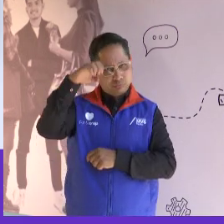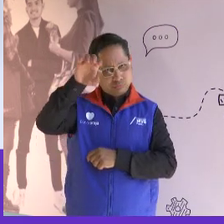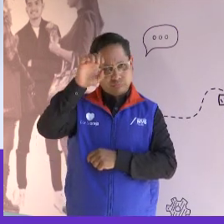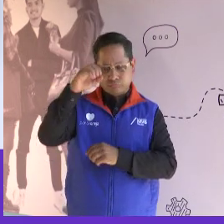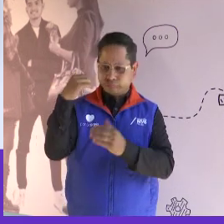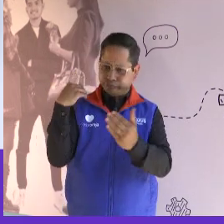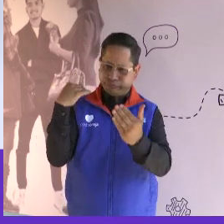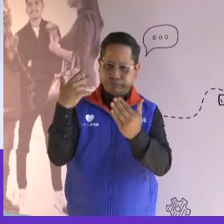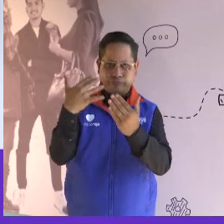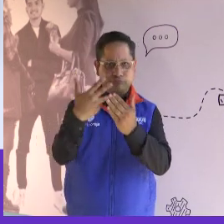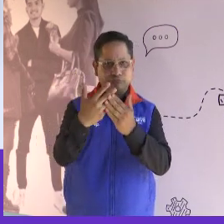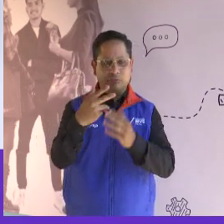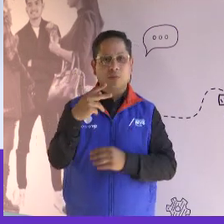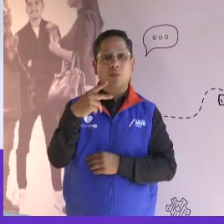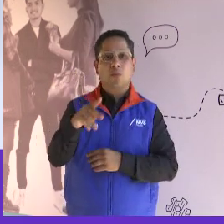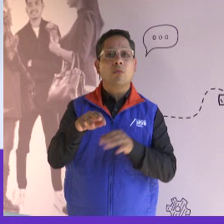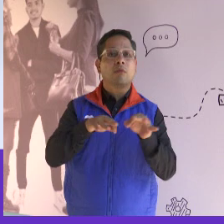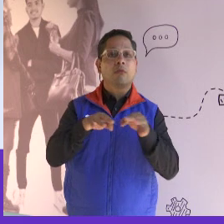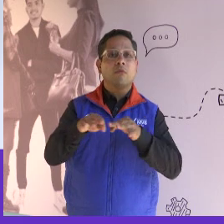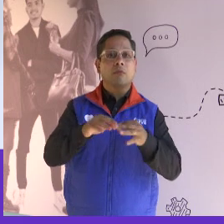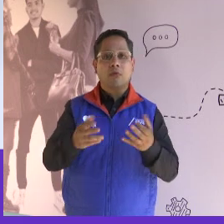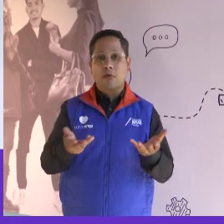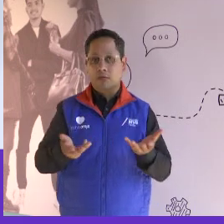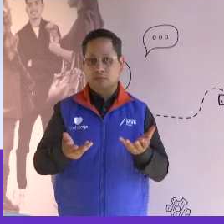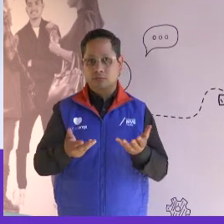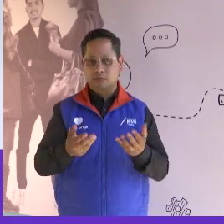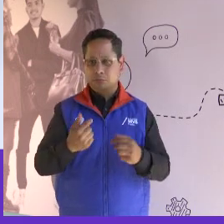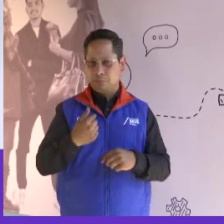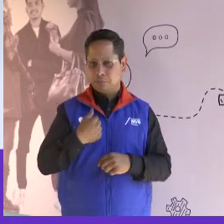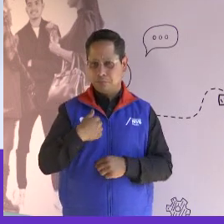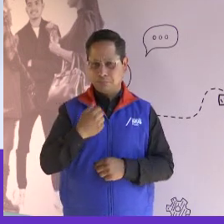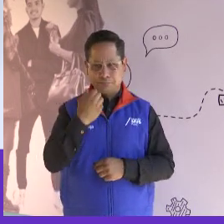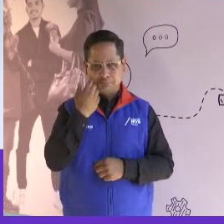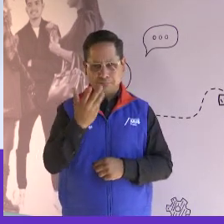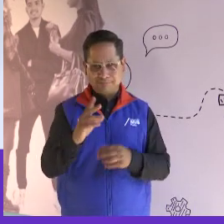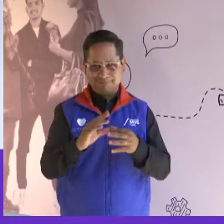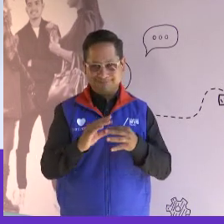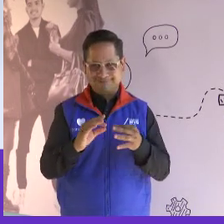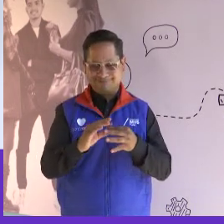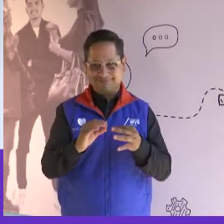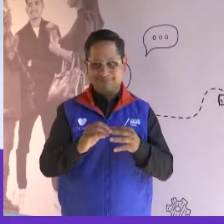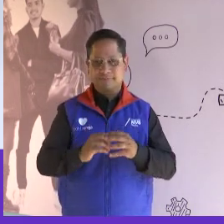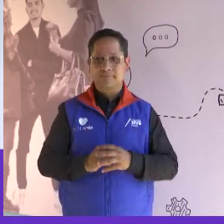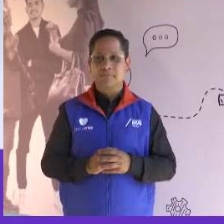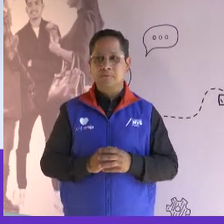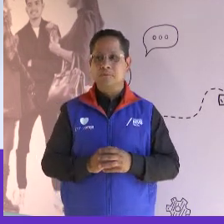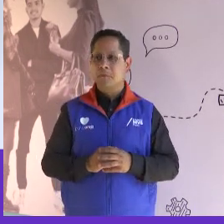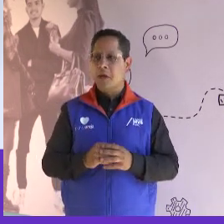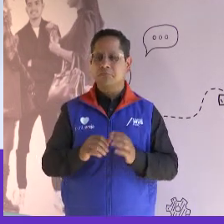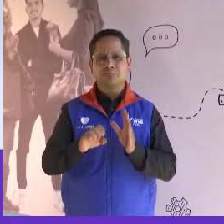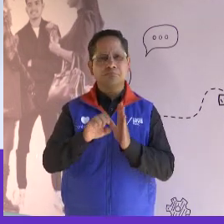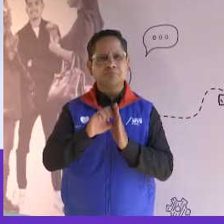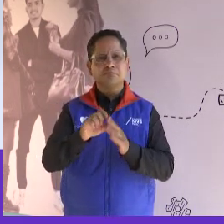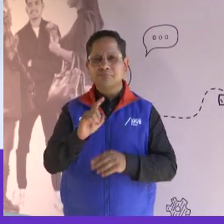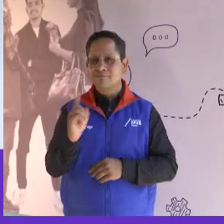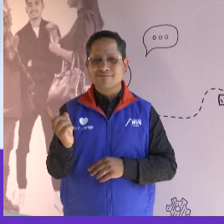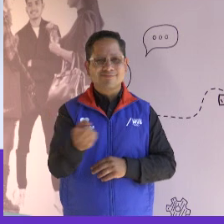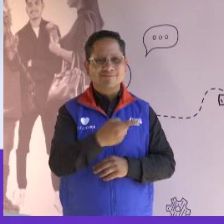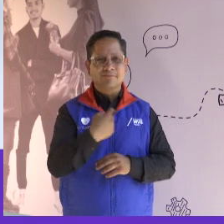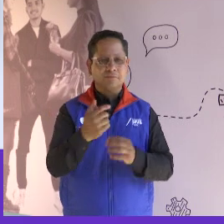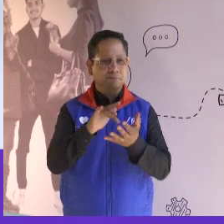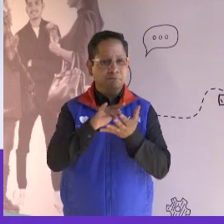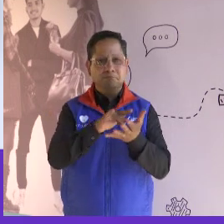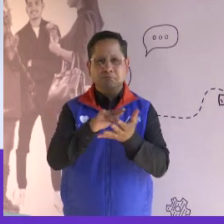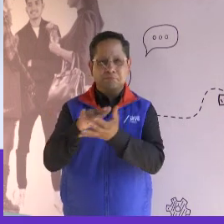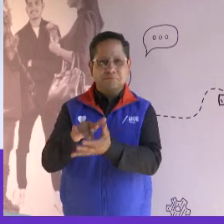desde su trinchera. Pero bueno, quiero antes que nada hablar sobre lo colaborativo, porque es una